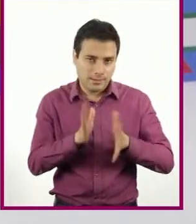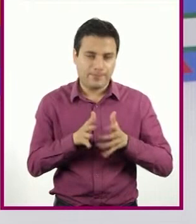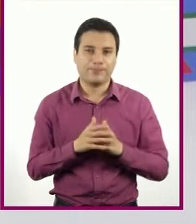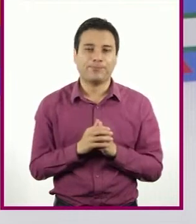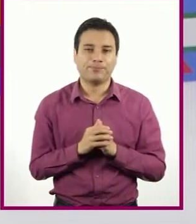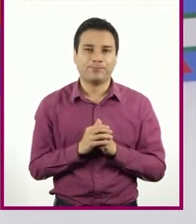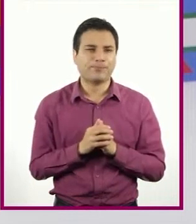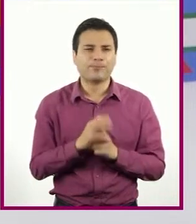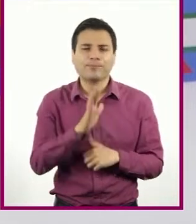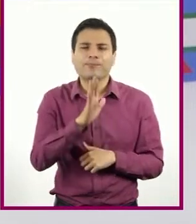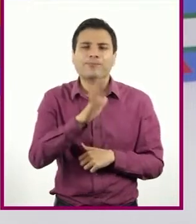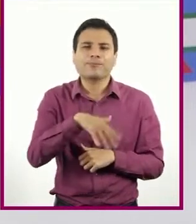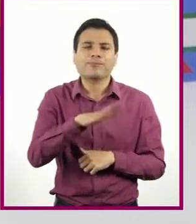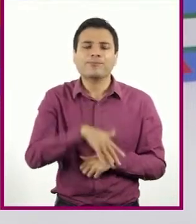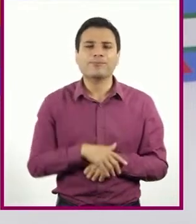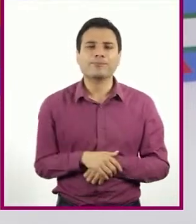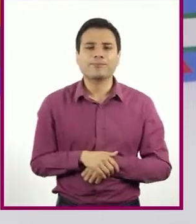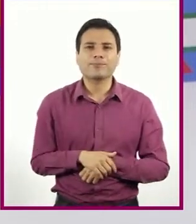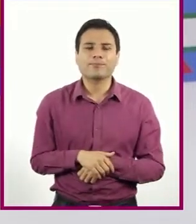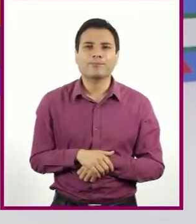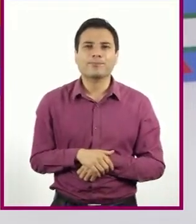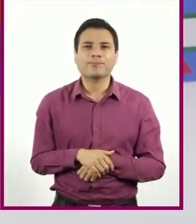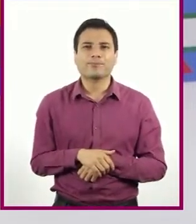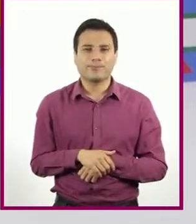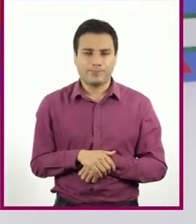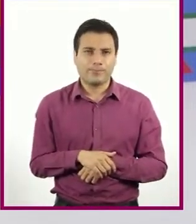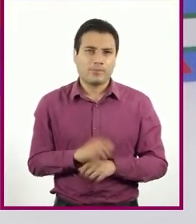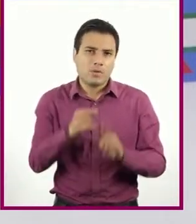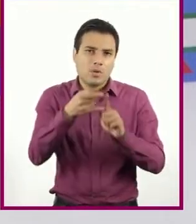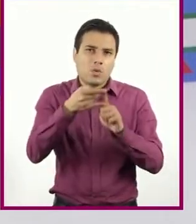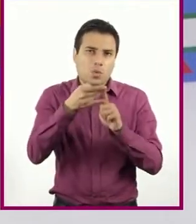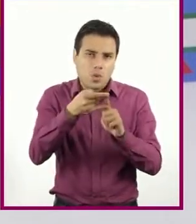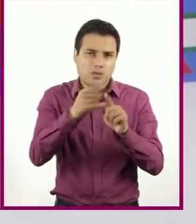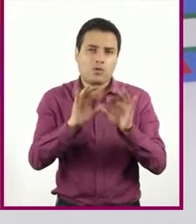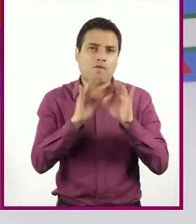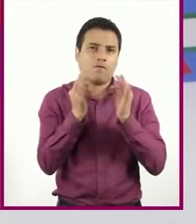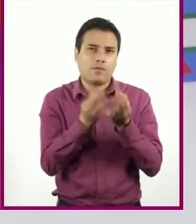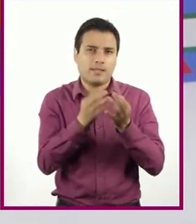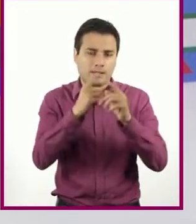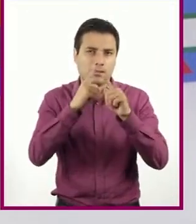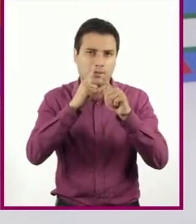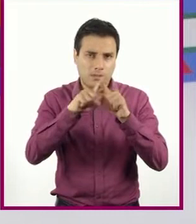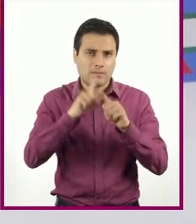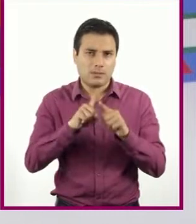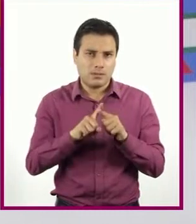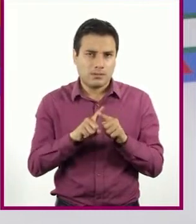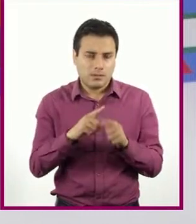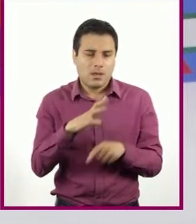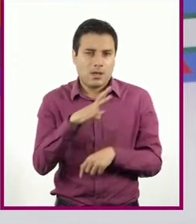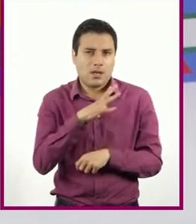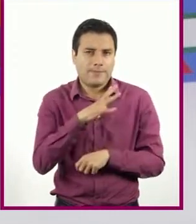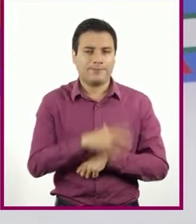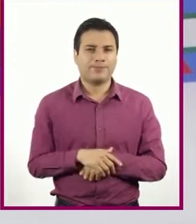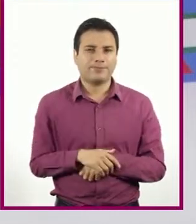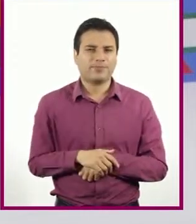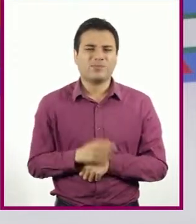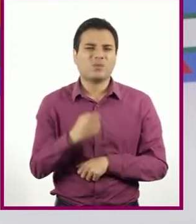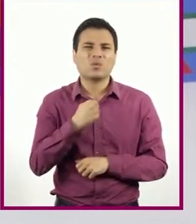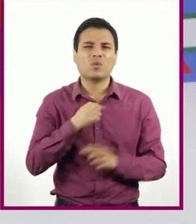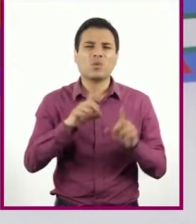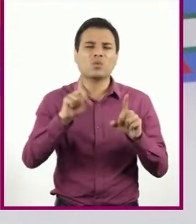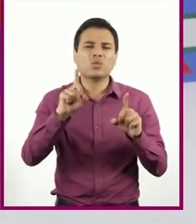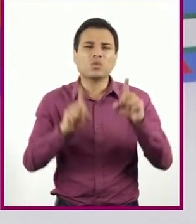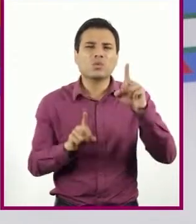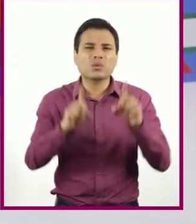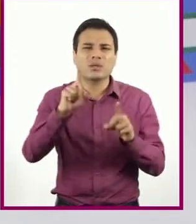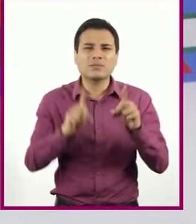Profesor, pensando en esa misma variedad de viñetas que podemos utilizar para la creación de historietas, me surgen algunas dudas